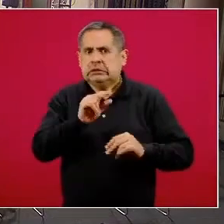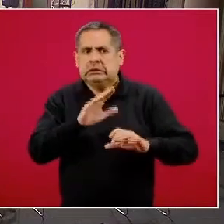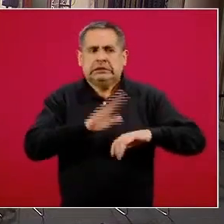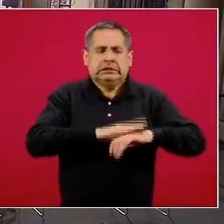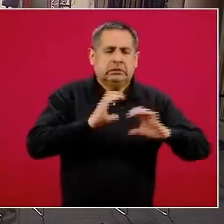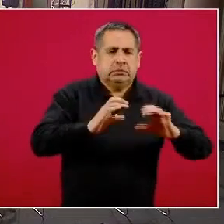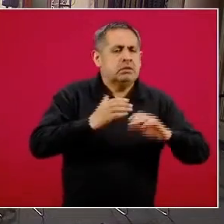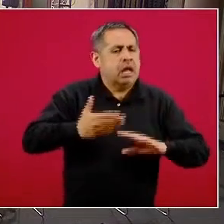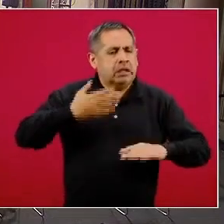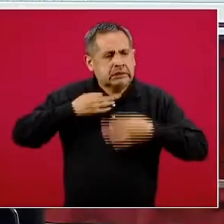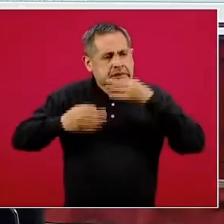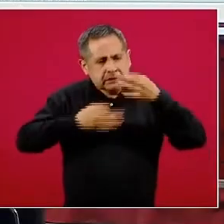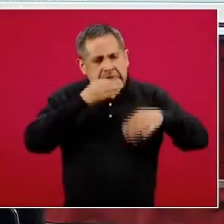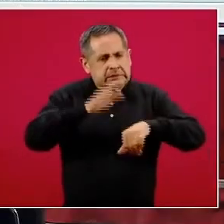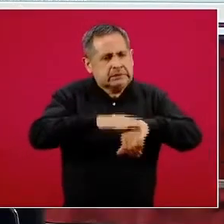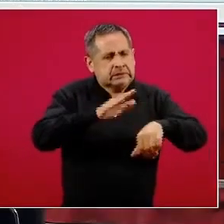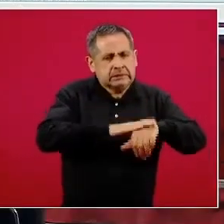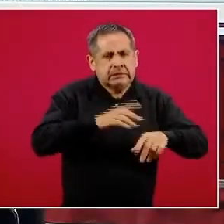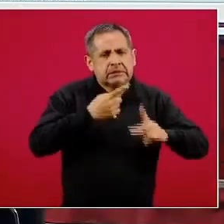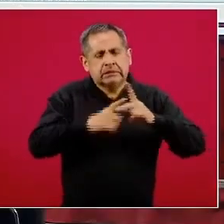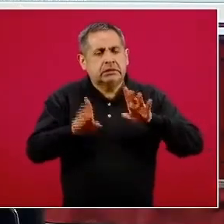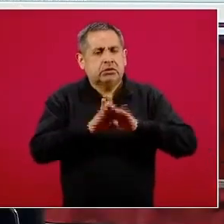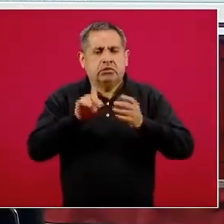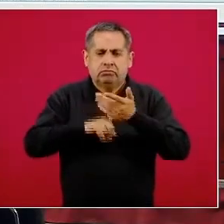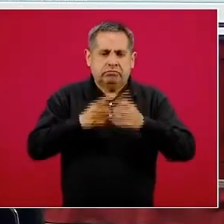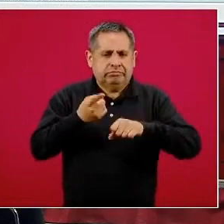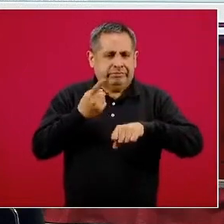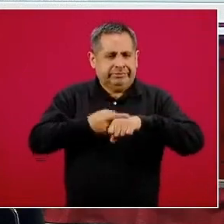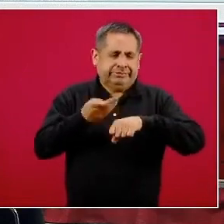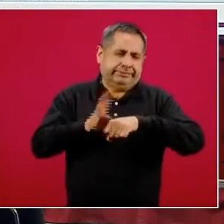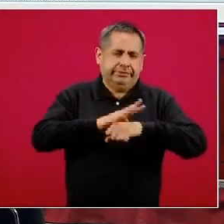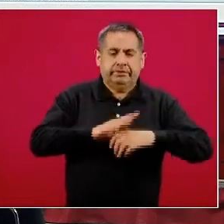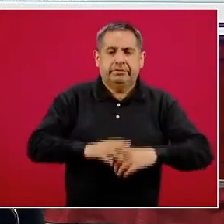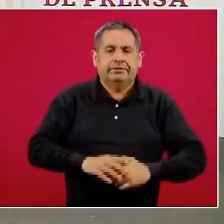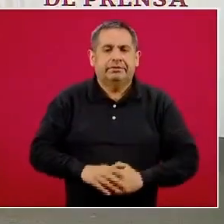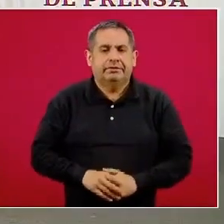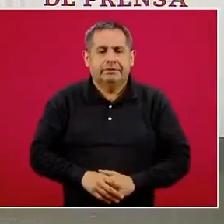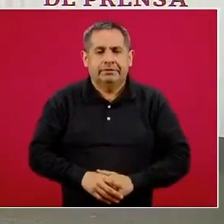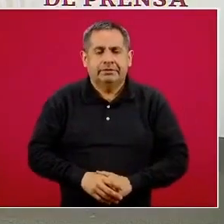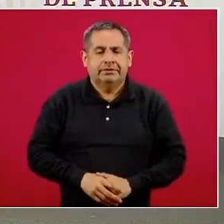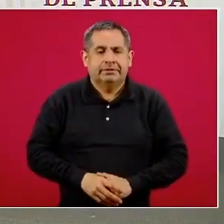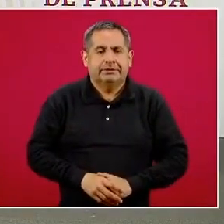y difundidos desde un inicio de la pandemia. La que sigue.